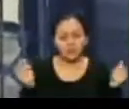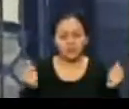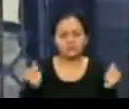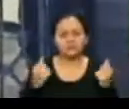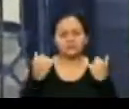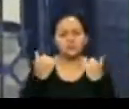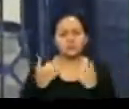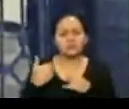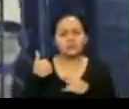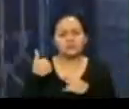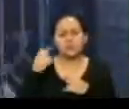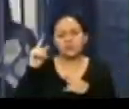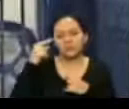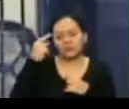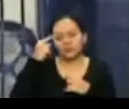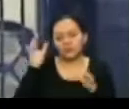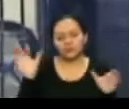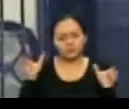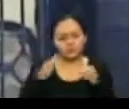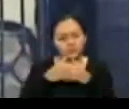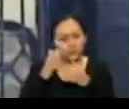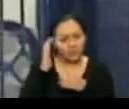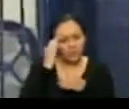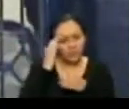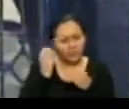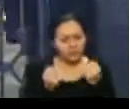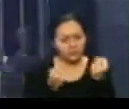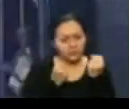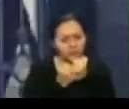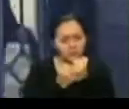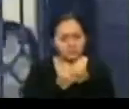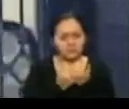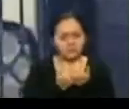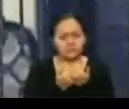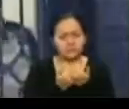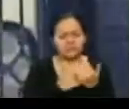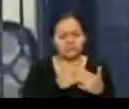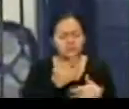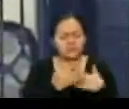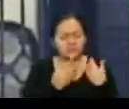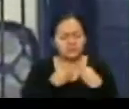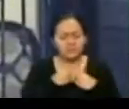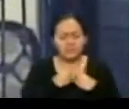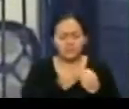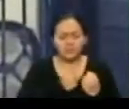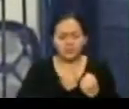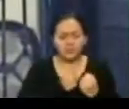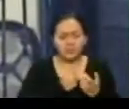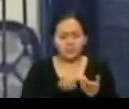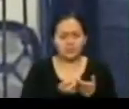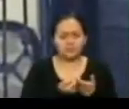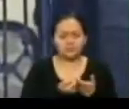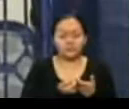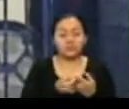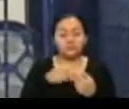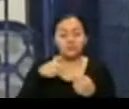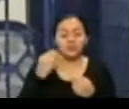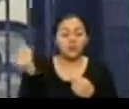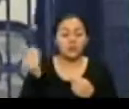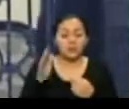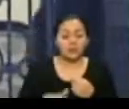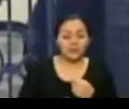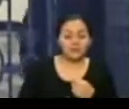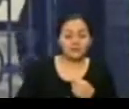ahora tienen un gobierno que se preocupa por ellos porque lo sentimos en carne propia. Aquí están los